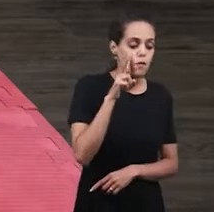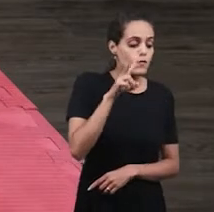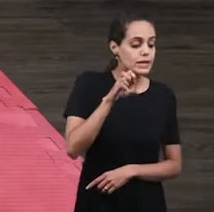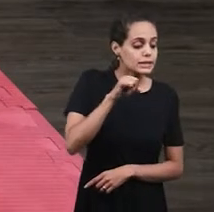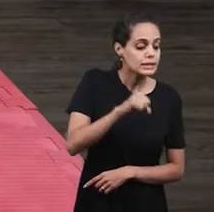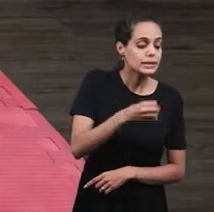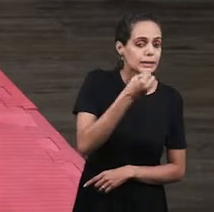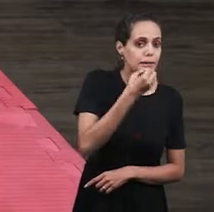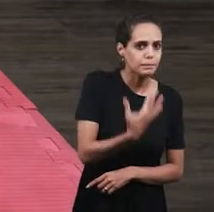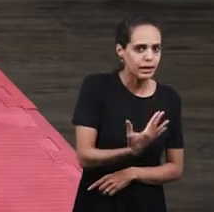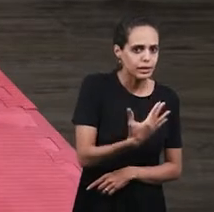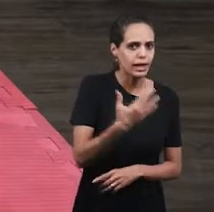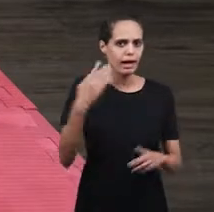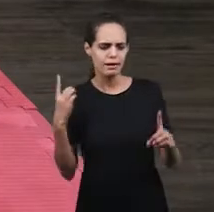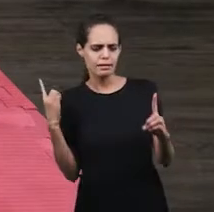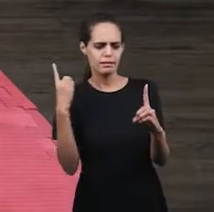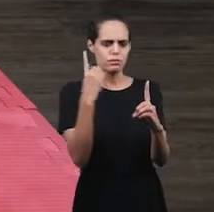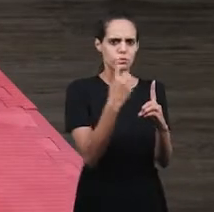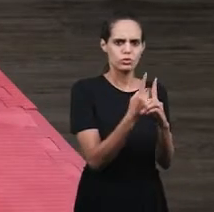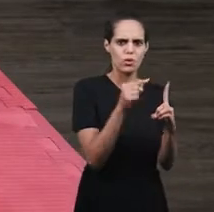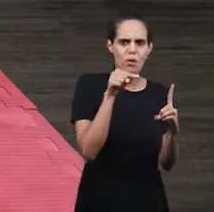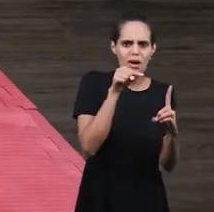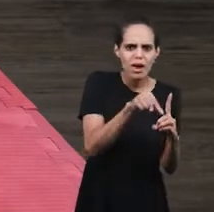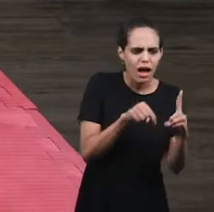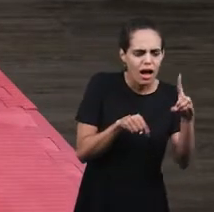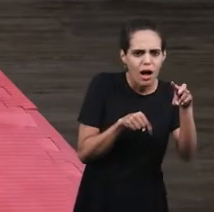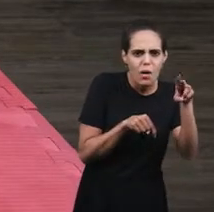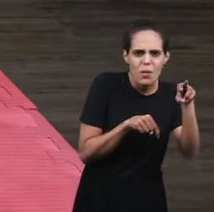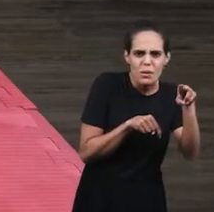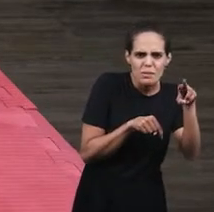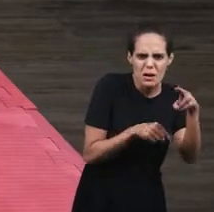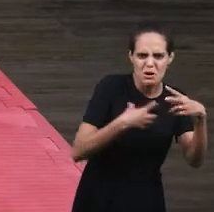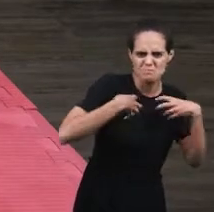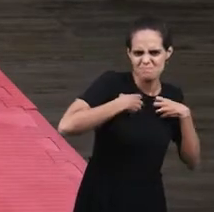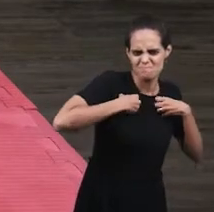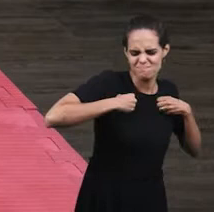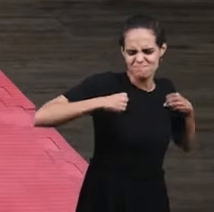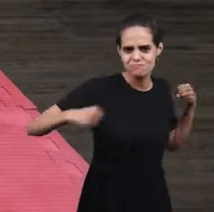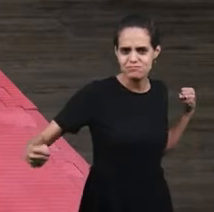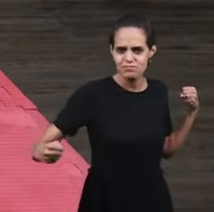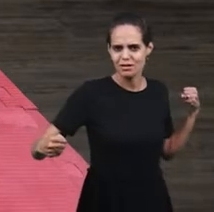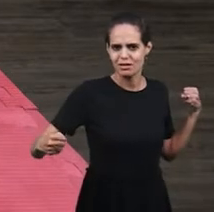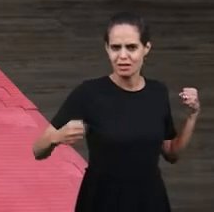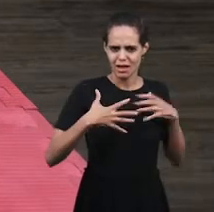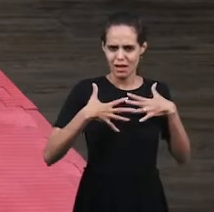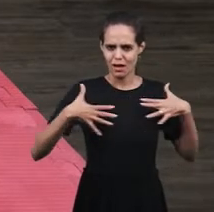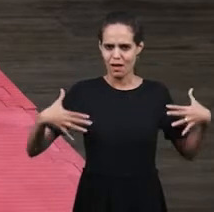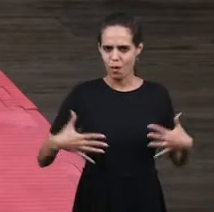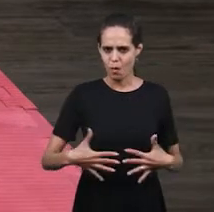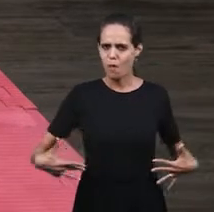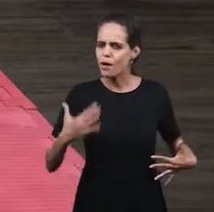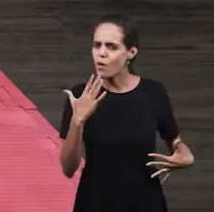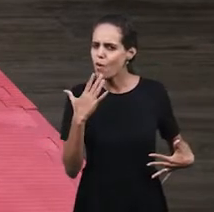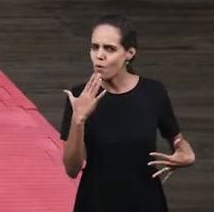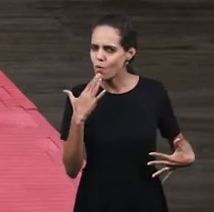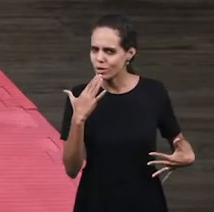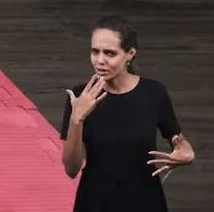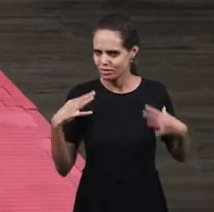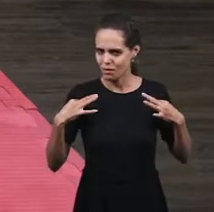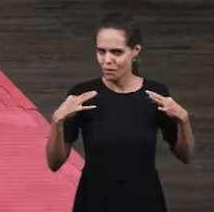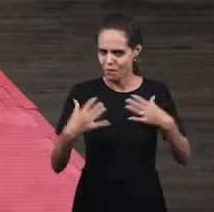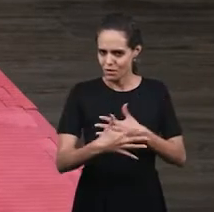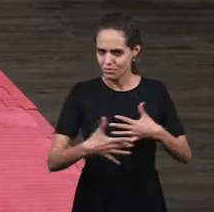ustedes saben lo que los hermanos de José hicieron con él? Ellos le sacaron la ropa, la túnica de